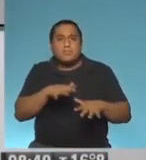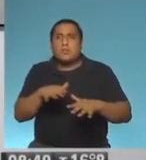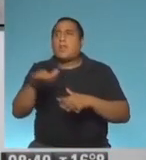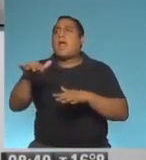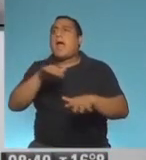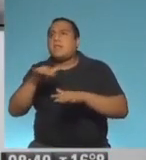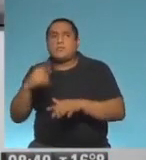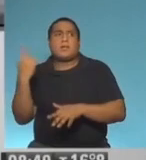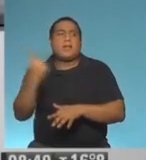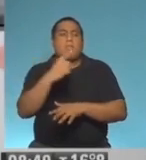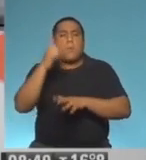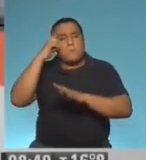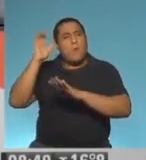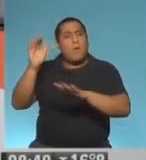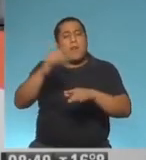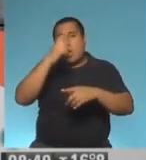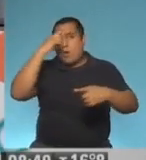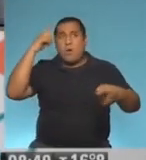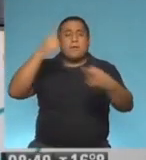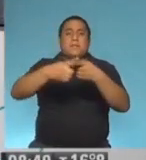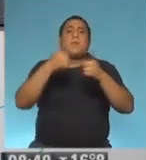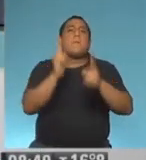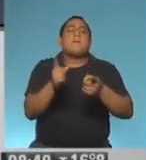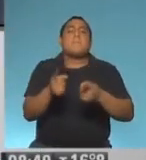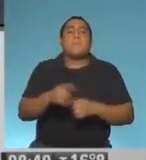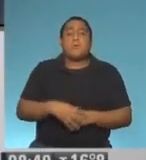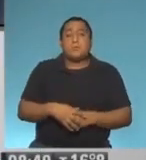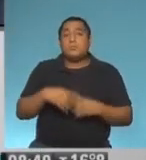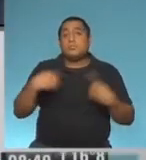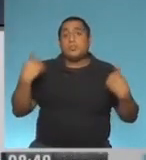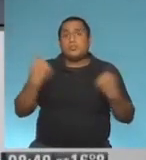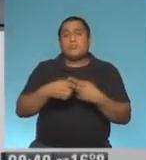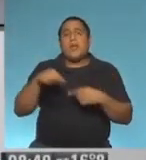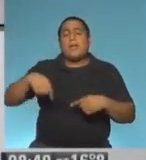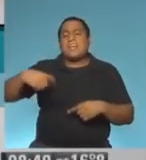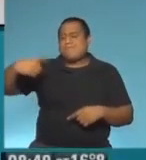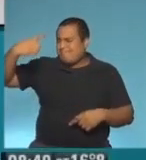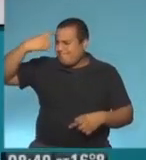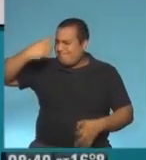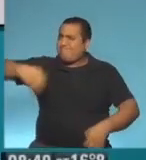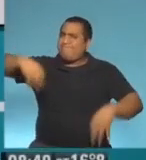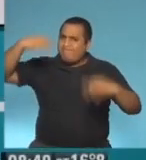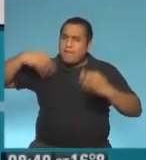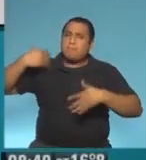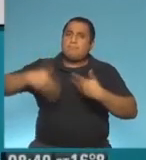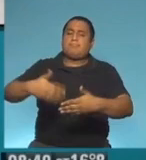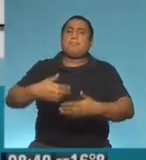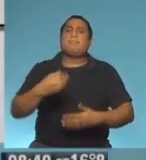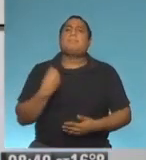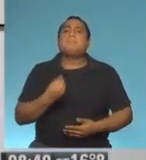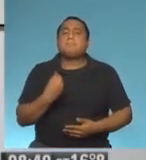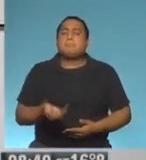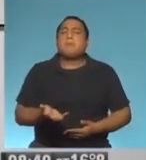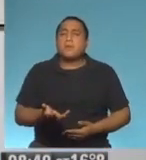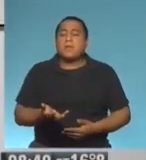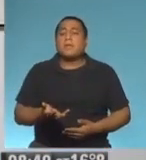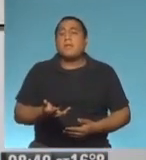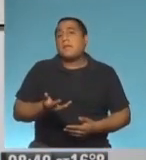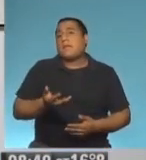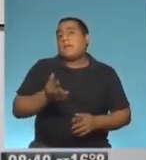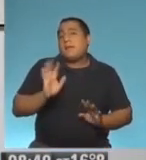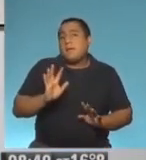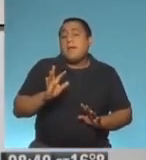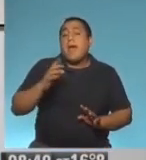el comportamiento que tenemos que lograr esa madurez lo que nos tiene que llevar es permanentemente a ver cómo